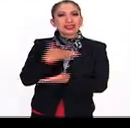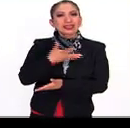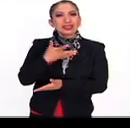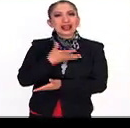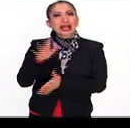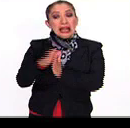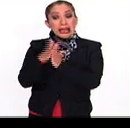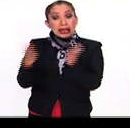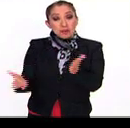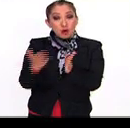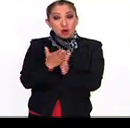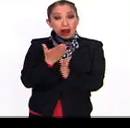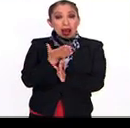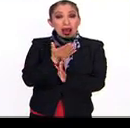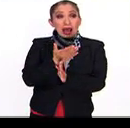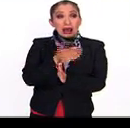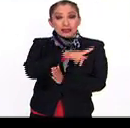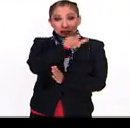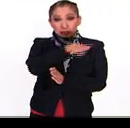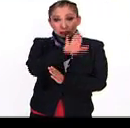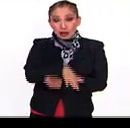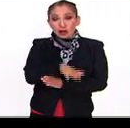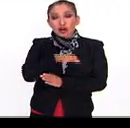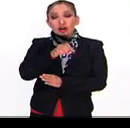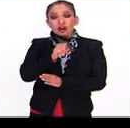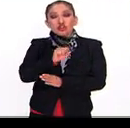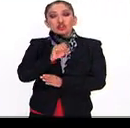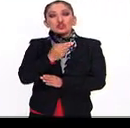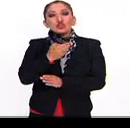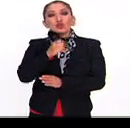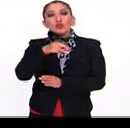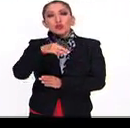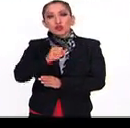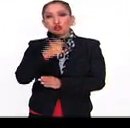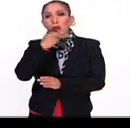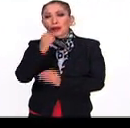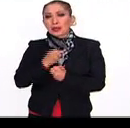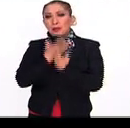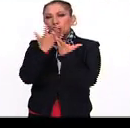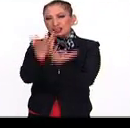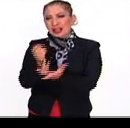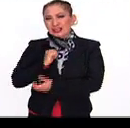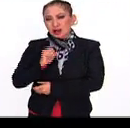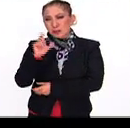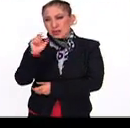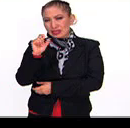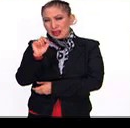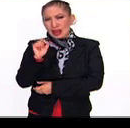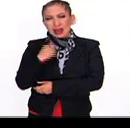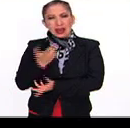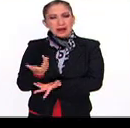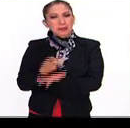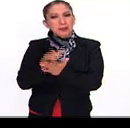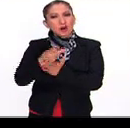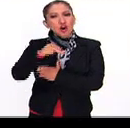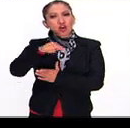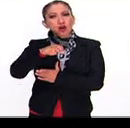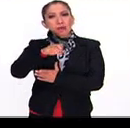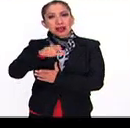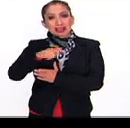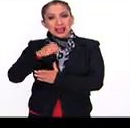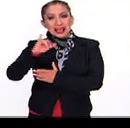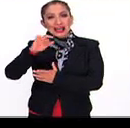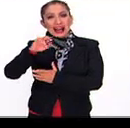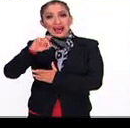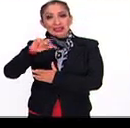contiene el libro póstumo que él hizo para Seamus Heaney, uno de los principales poetas del siglo XX, el premio Nobel irlandés, con el que él hizo varios libros.